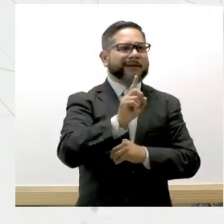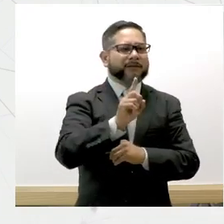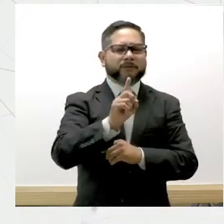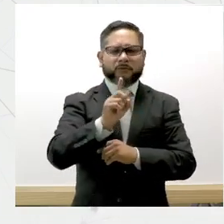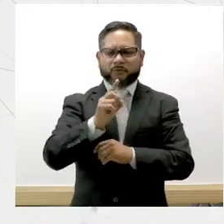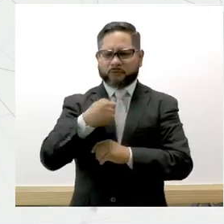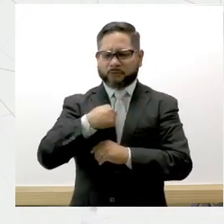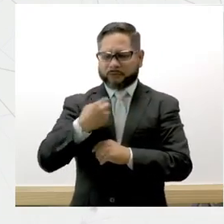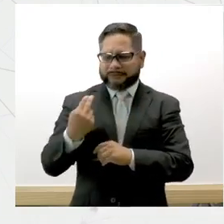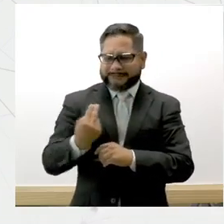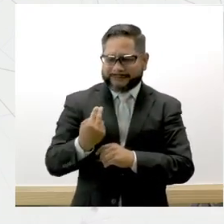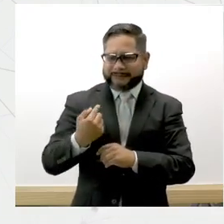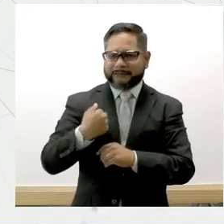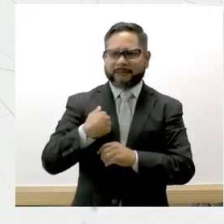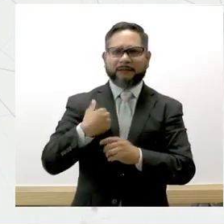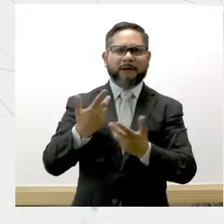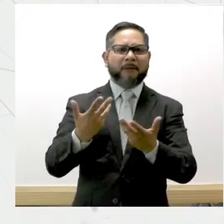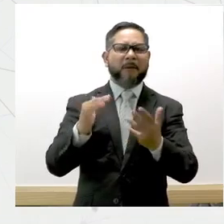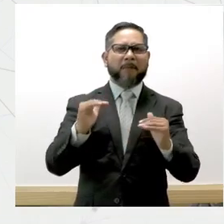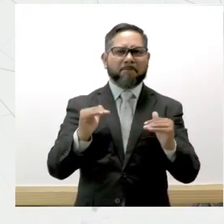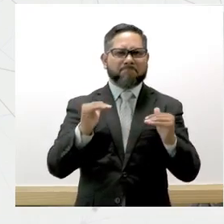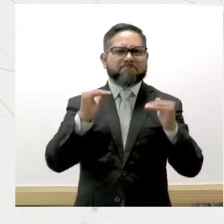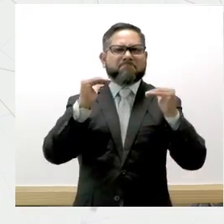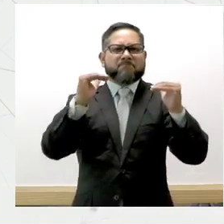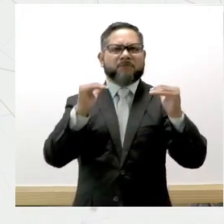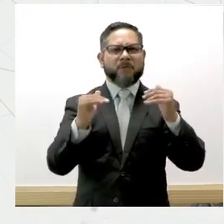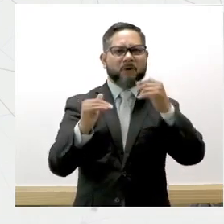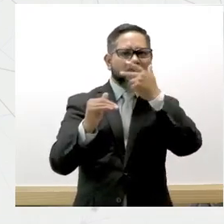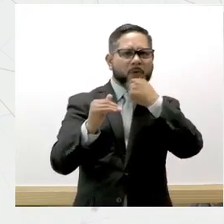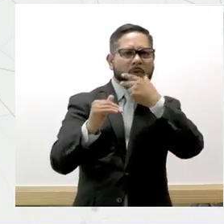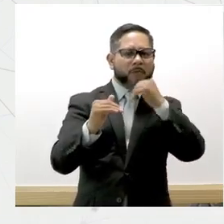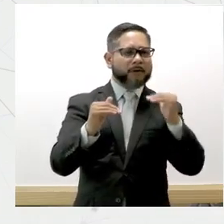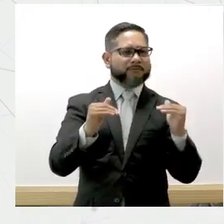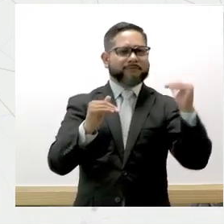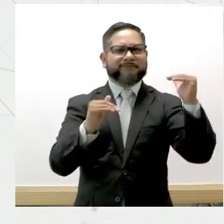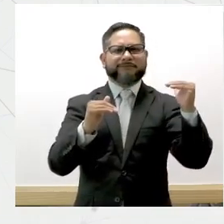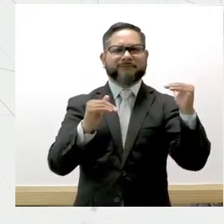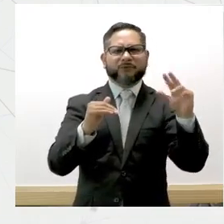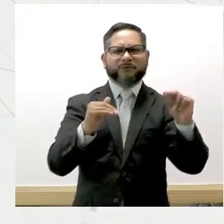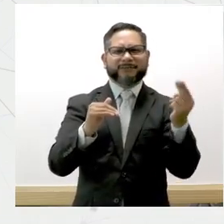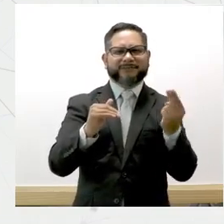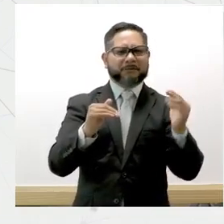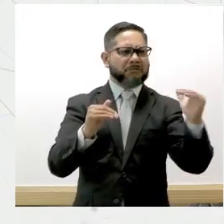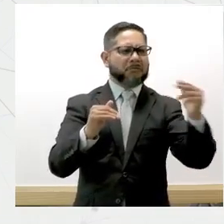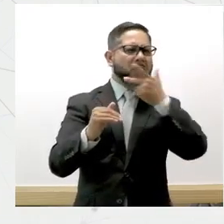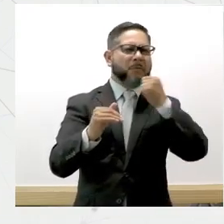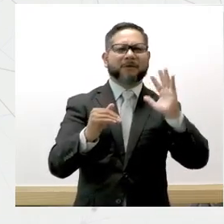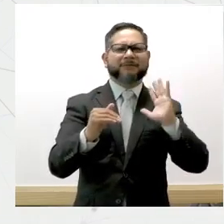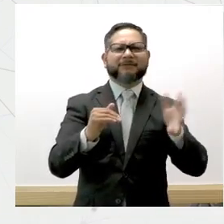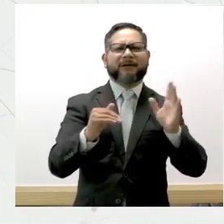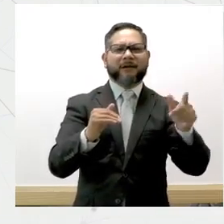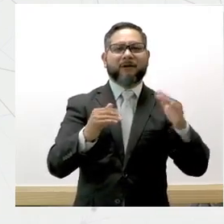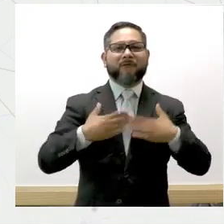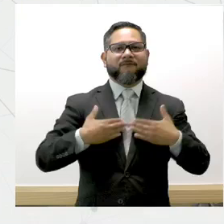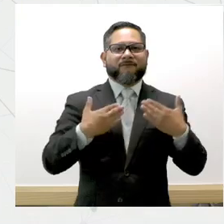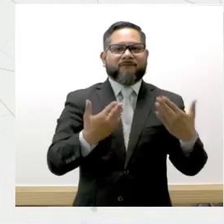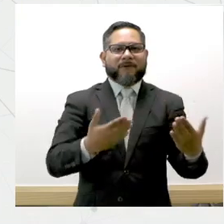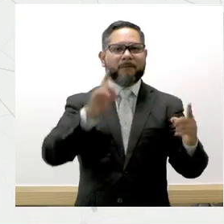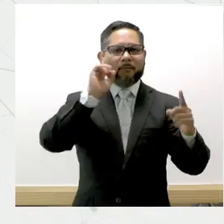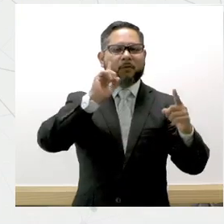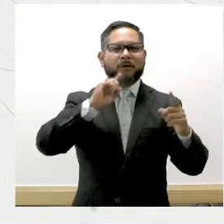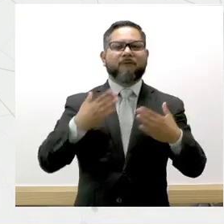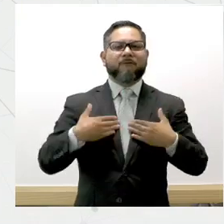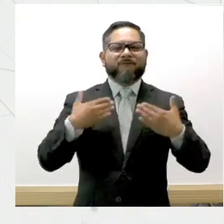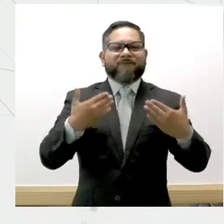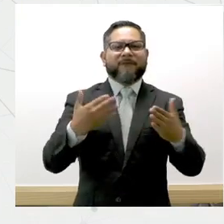tener 15 sobre 10, en tanto que un hombre con tener 5 sobre 10, ¿no? Decimos, tienen muchísima más confianza, ¿no? Y esa es precisamente una